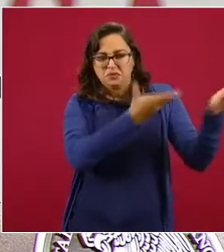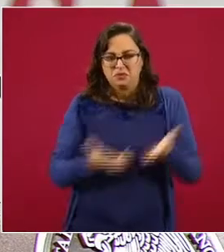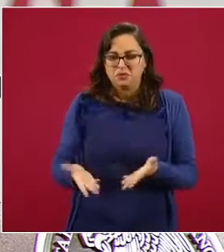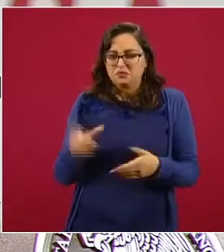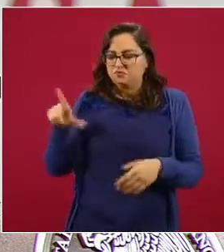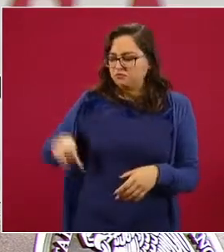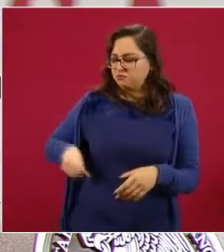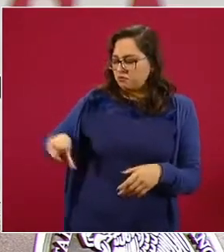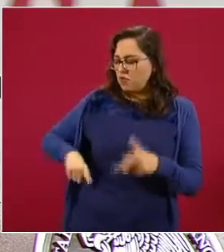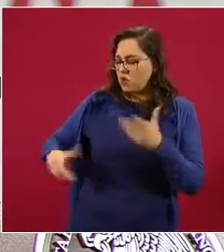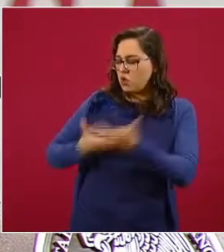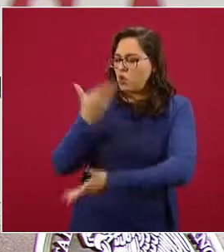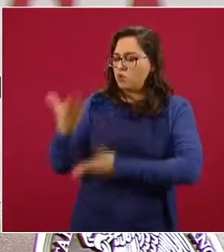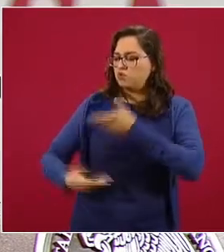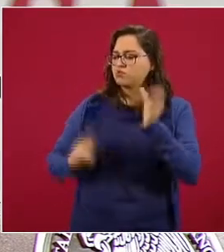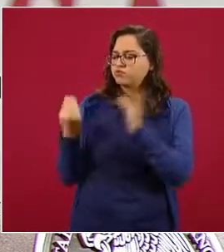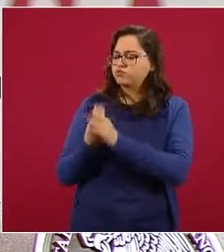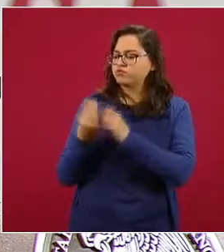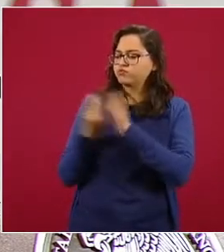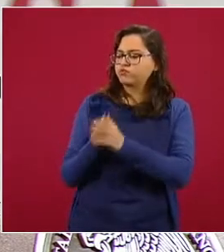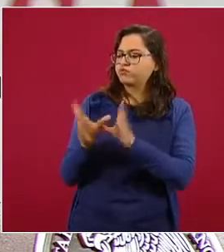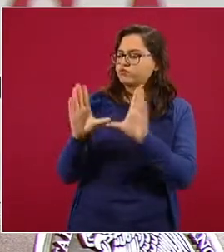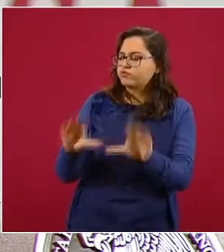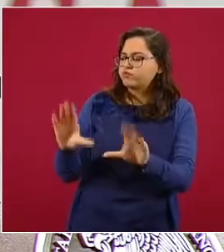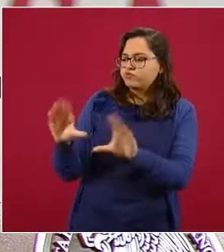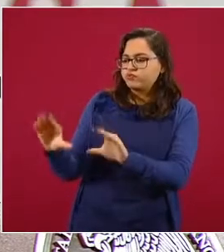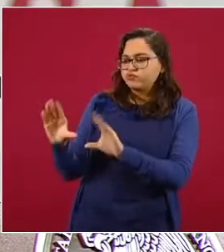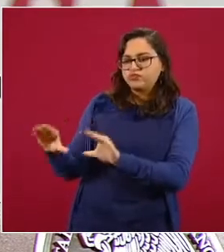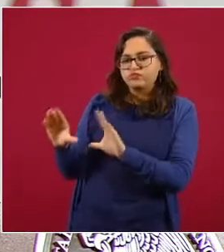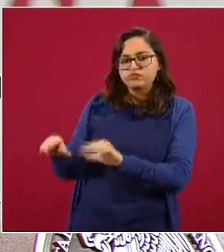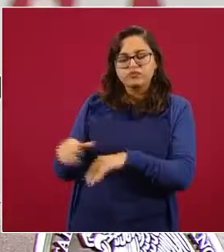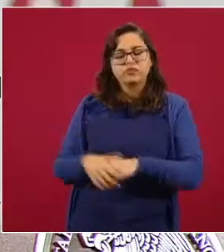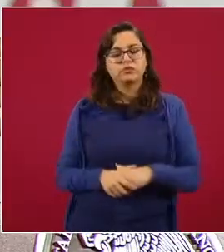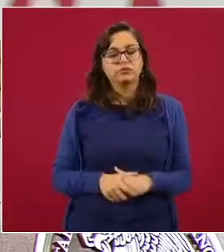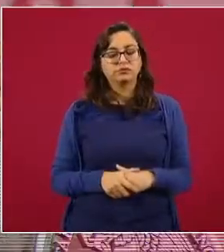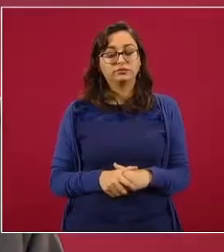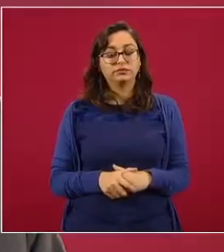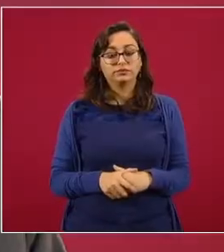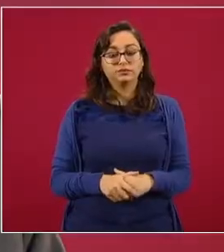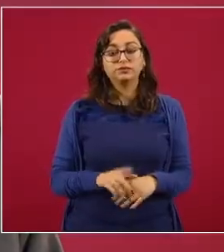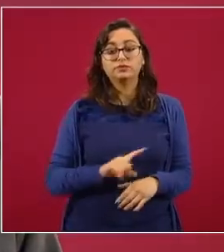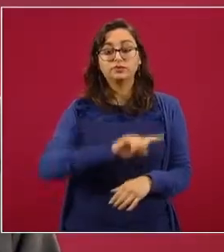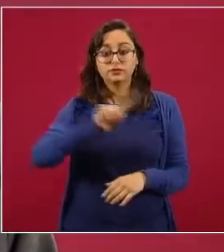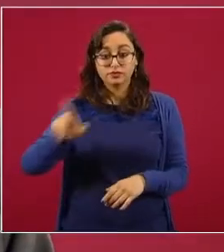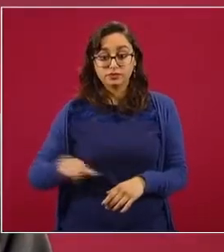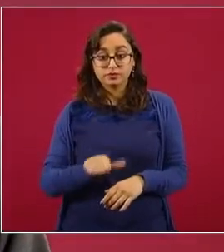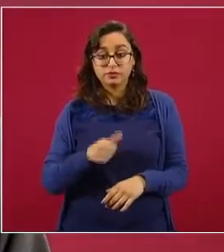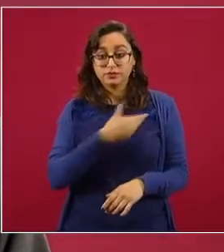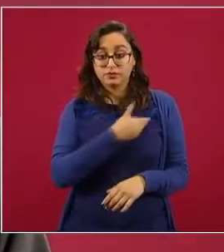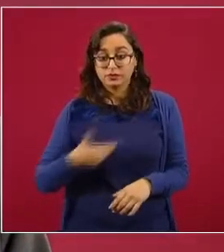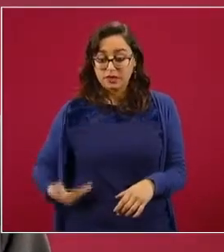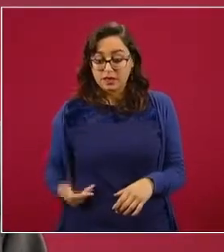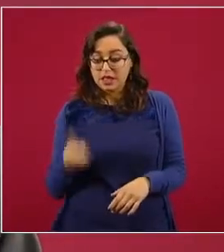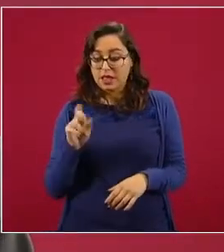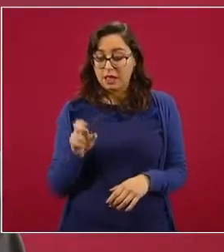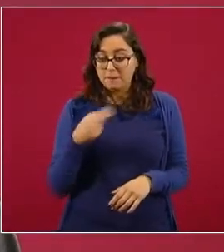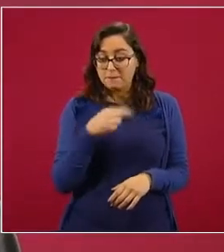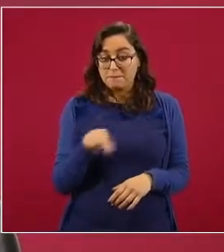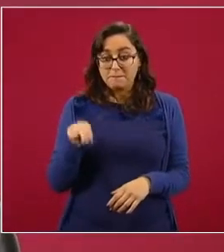y que todavía durante el gobierno de Peña Nieto